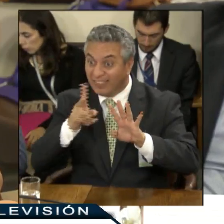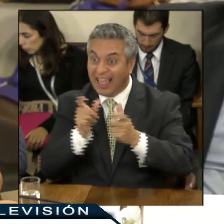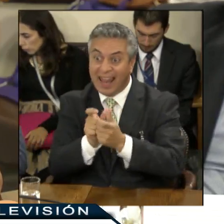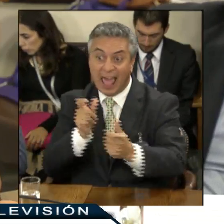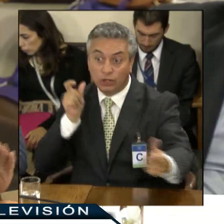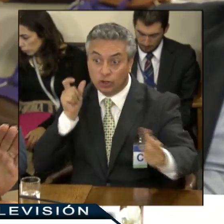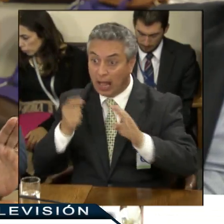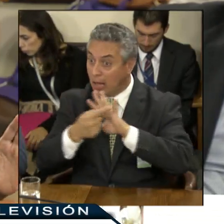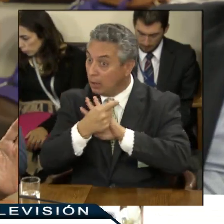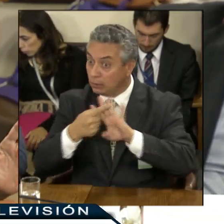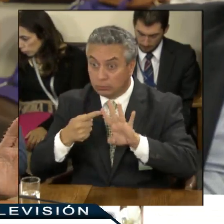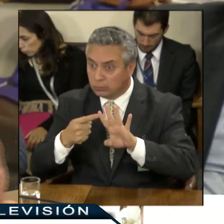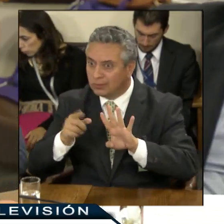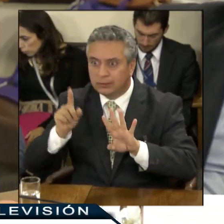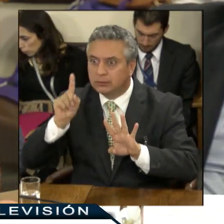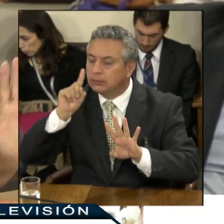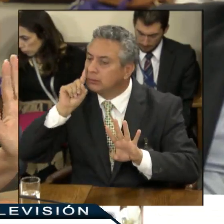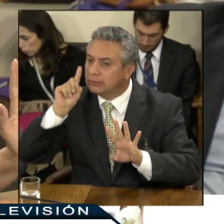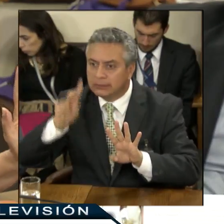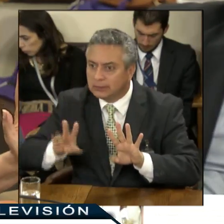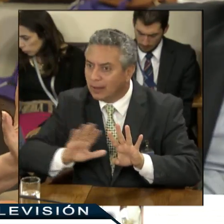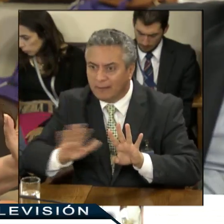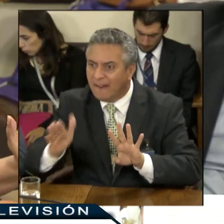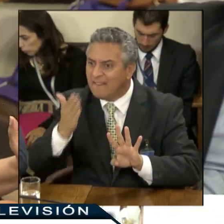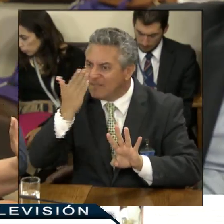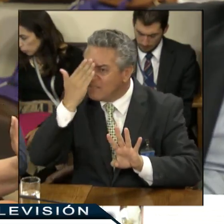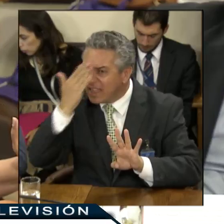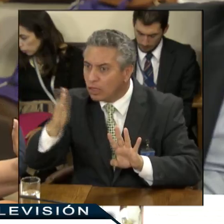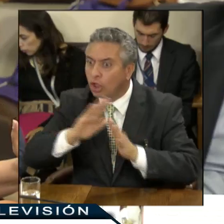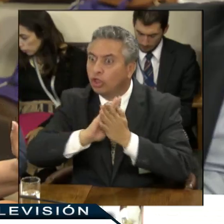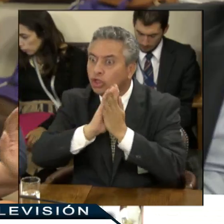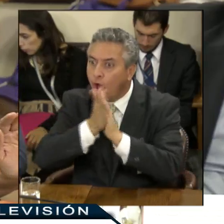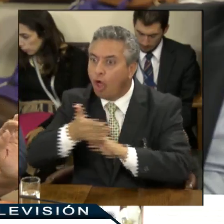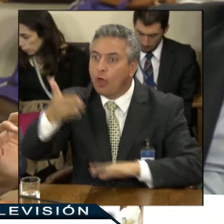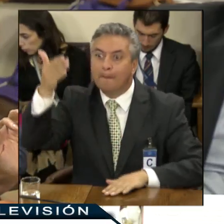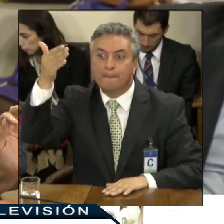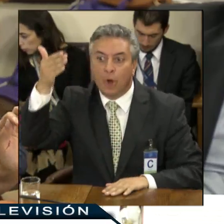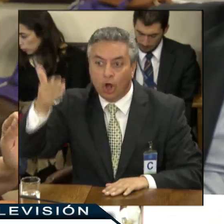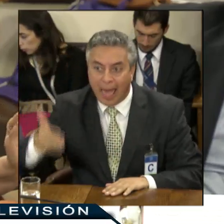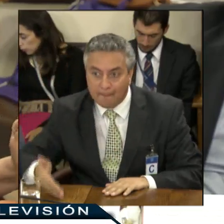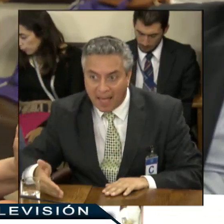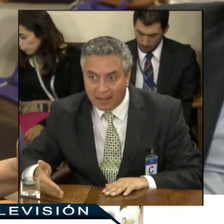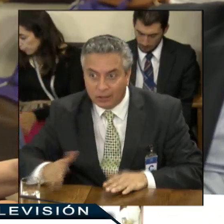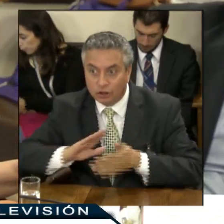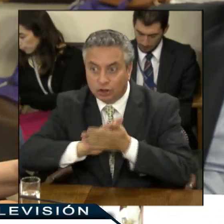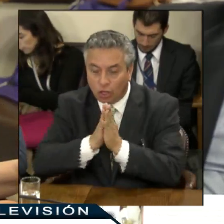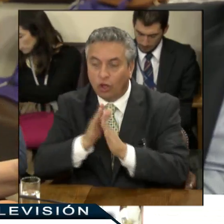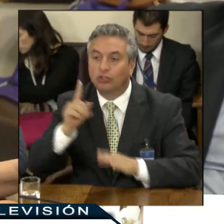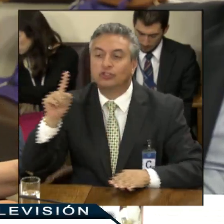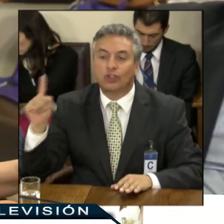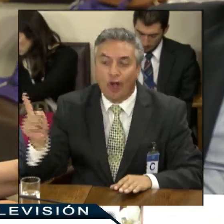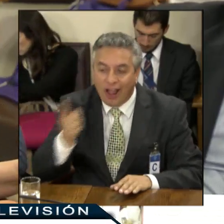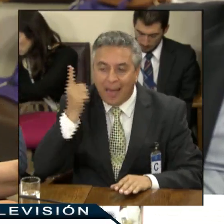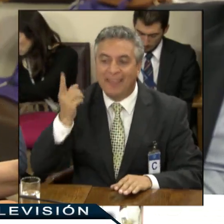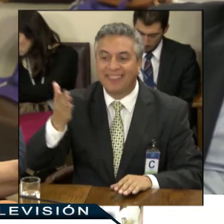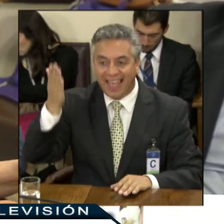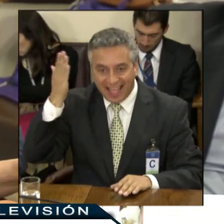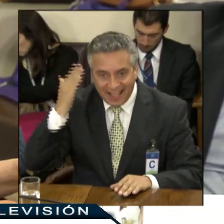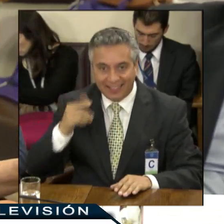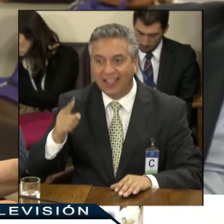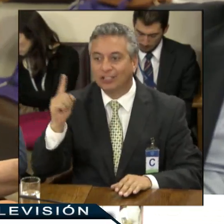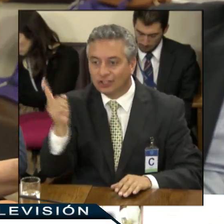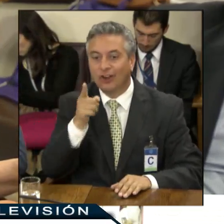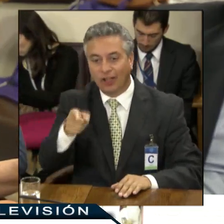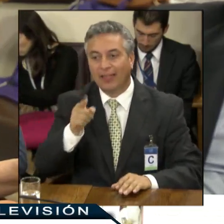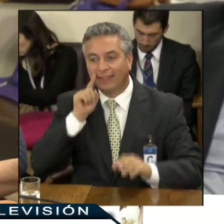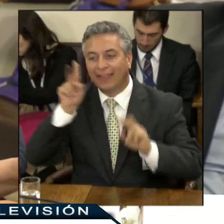ningún ninguna y lo hicimos frente a todos los programas porque recordar que solamente era a los a las a lo